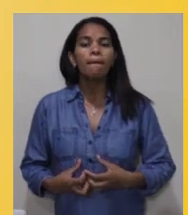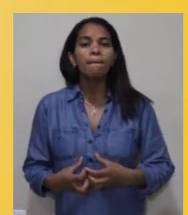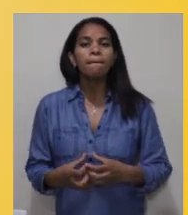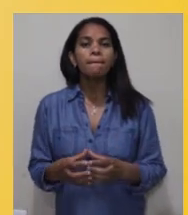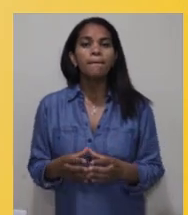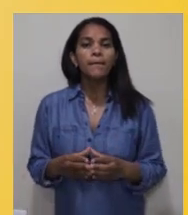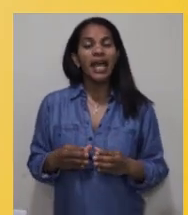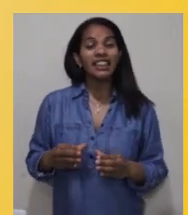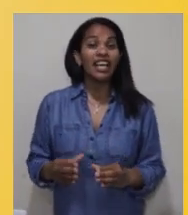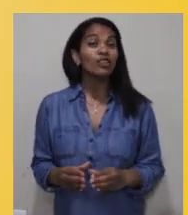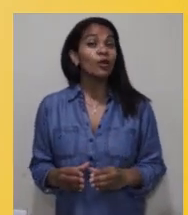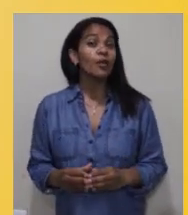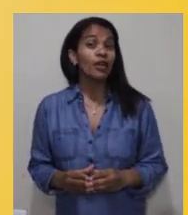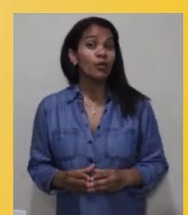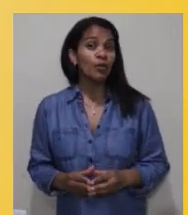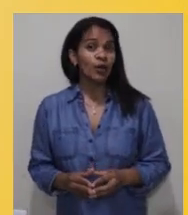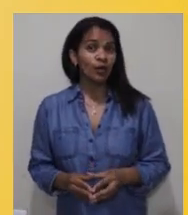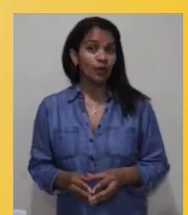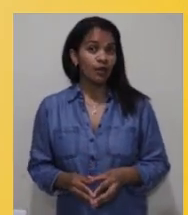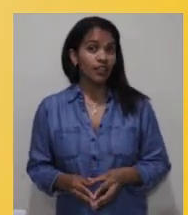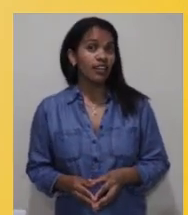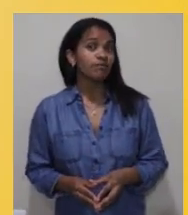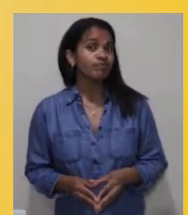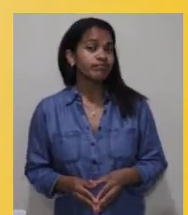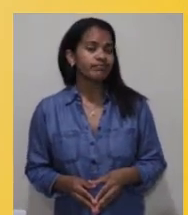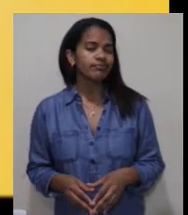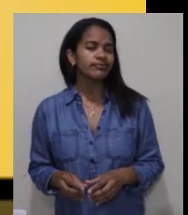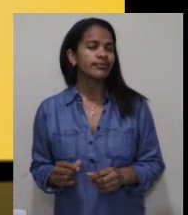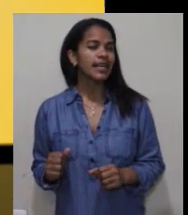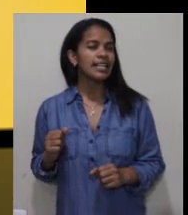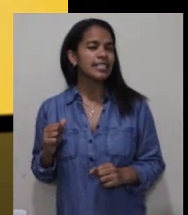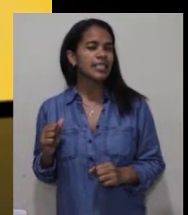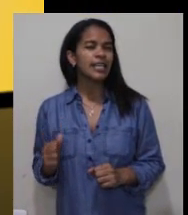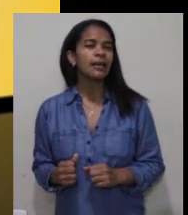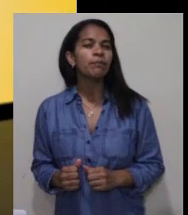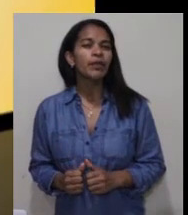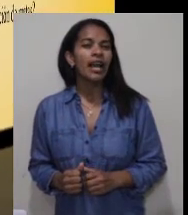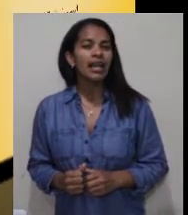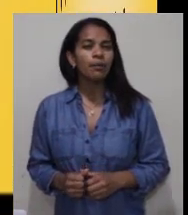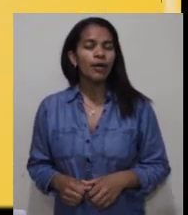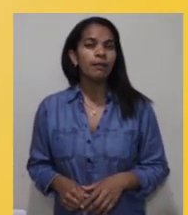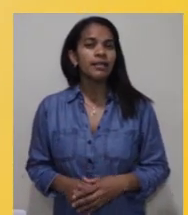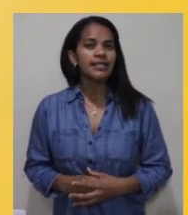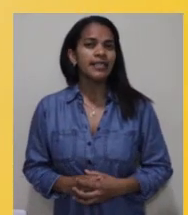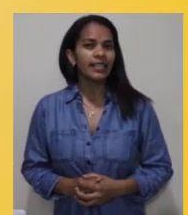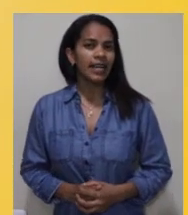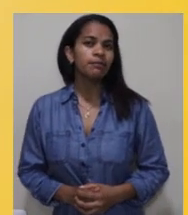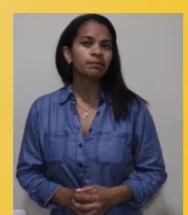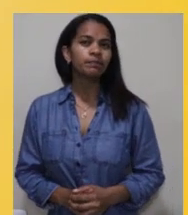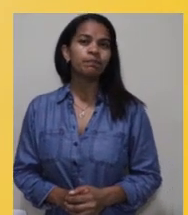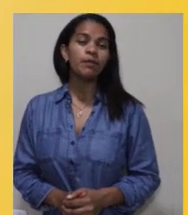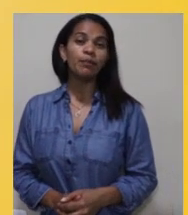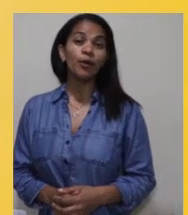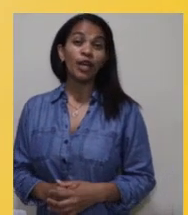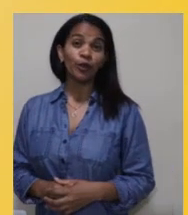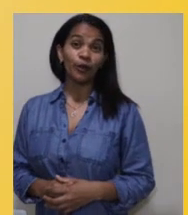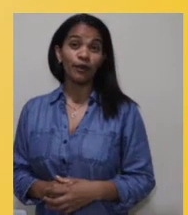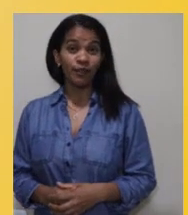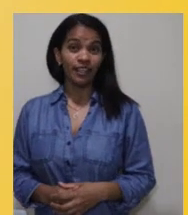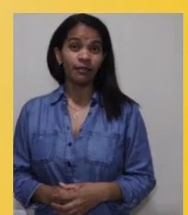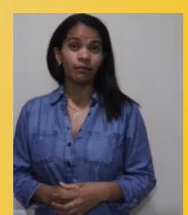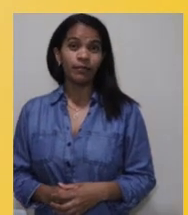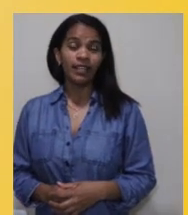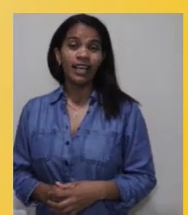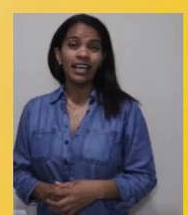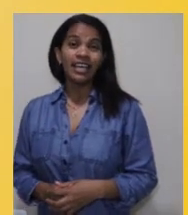personal dentro de un proyecto de vida. Así que les voy a presentar mi proyecto